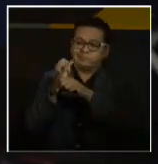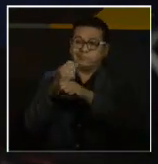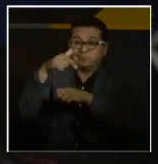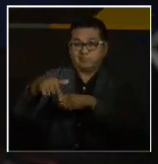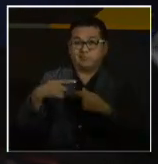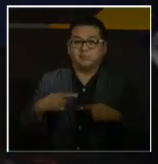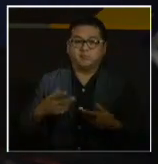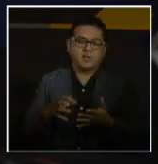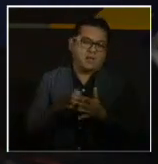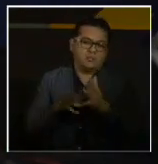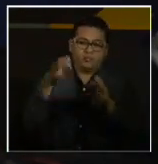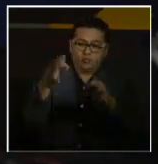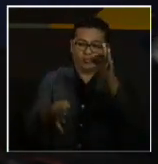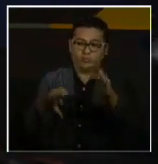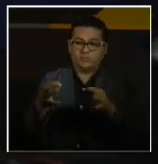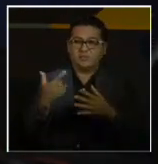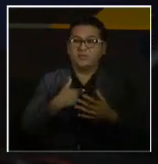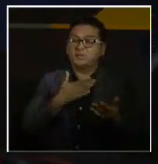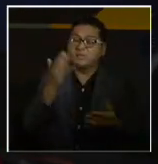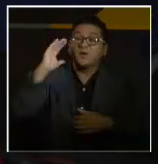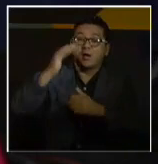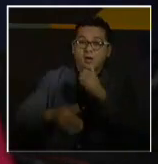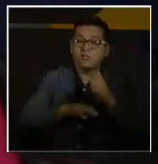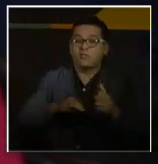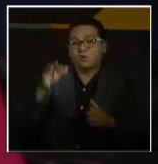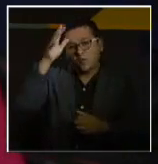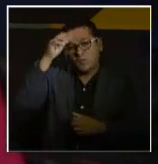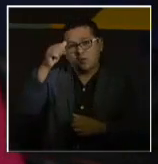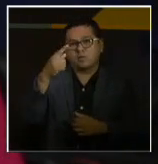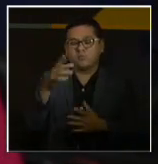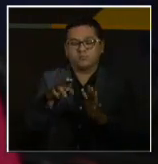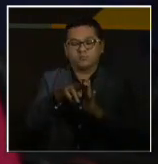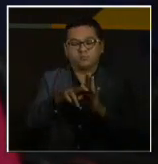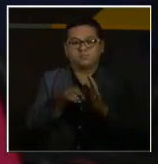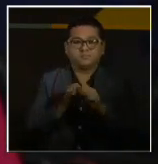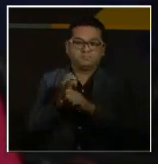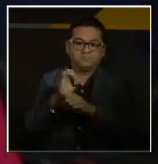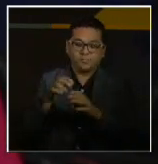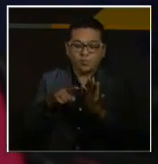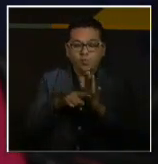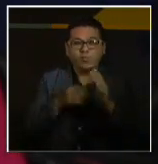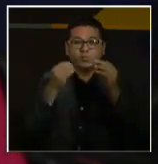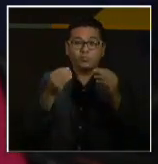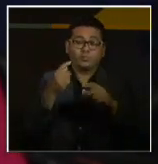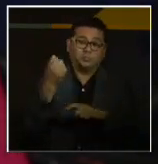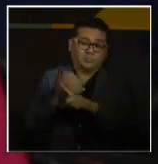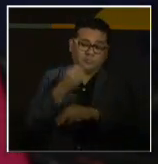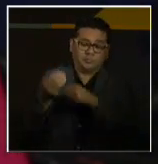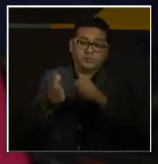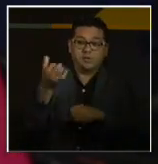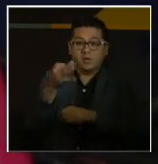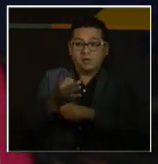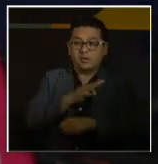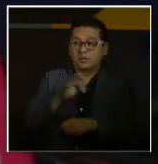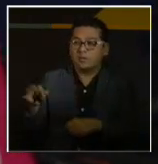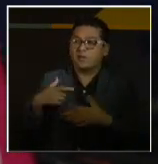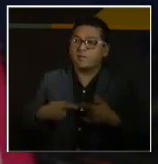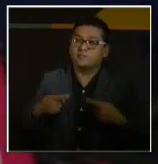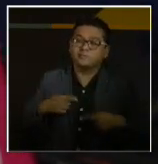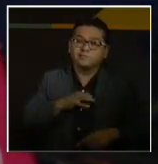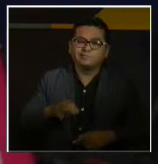a la Procuración de Justicia, lleven a cabo de acuerdo los protocolos de investigación. Hay muchos casos que se dan en